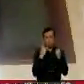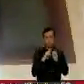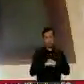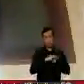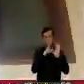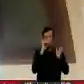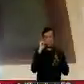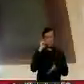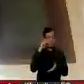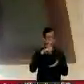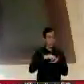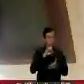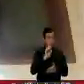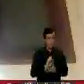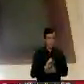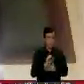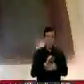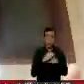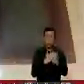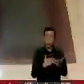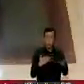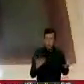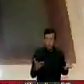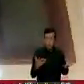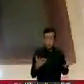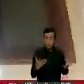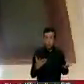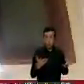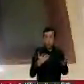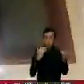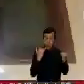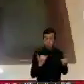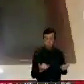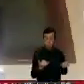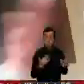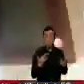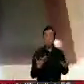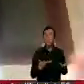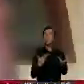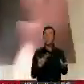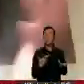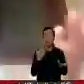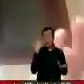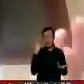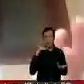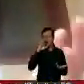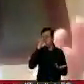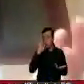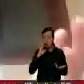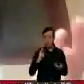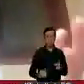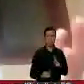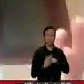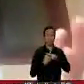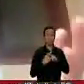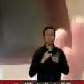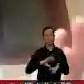requerimiento del gobierno nacional, esta realidad que es única, que no hemos tenido en la historia